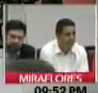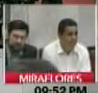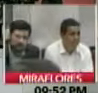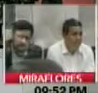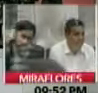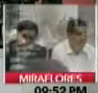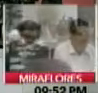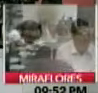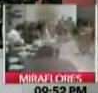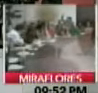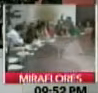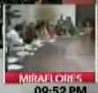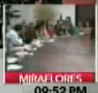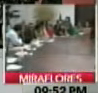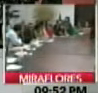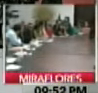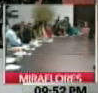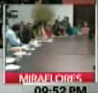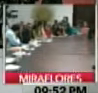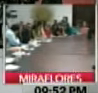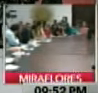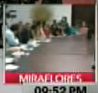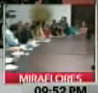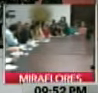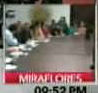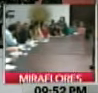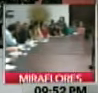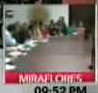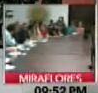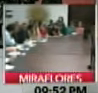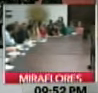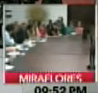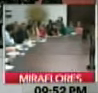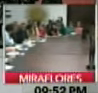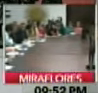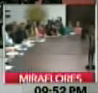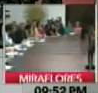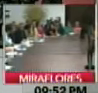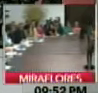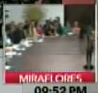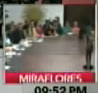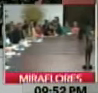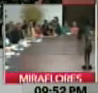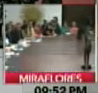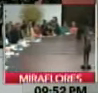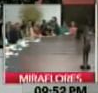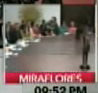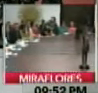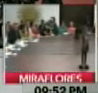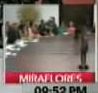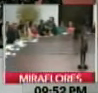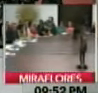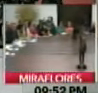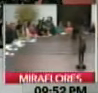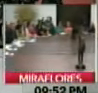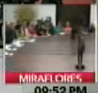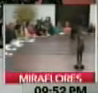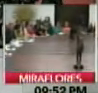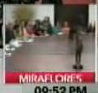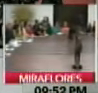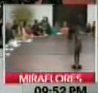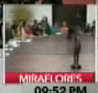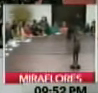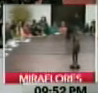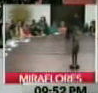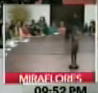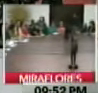pues. Ellos la negaron ahí, pero el Estado está obligado a buscar la plata, pues. Seguramente encontraremos la fórmula por